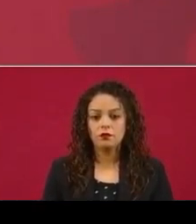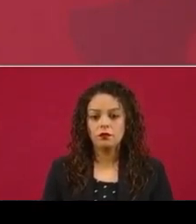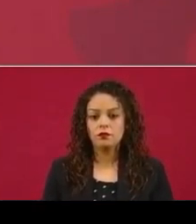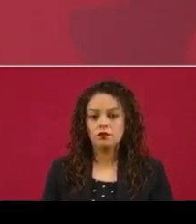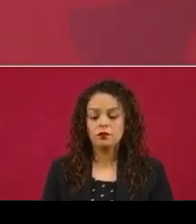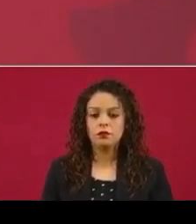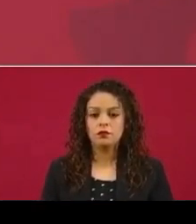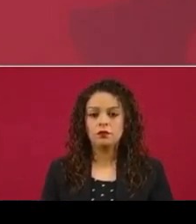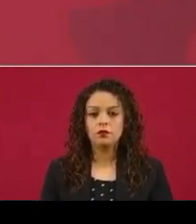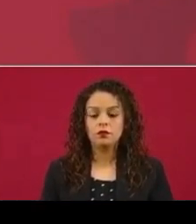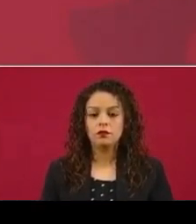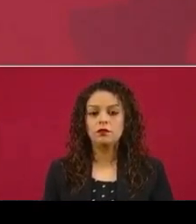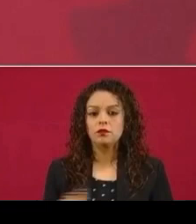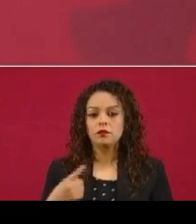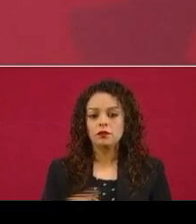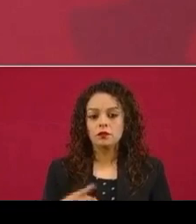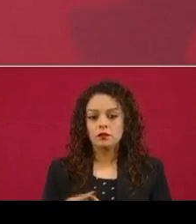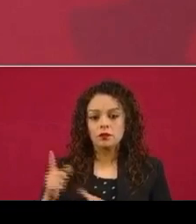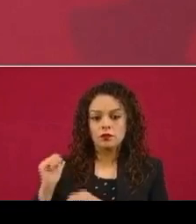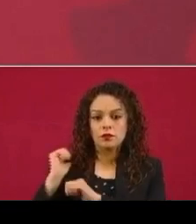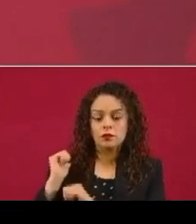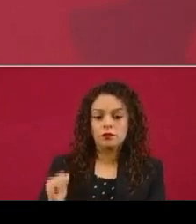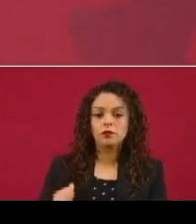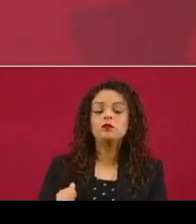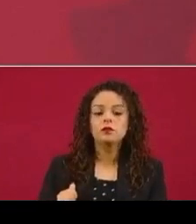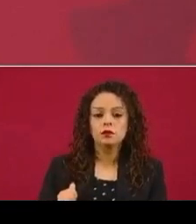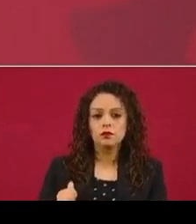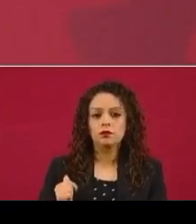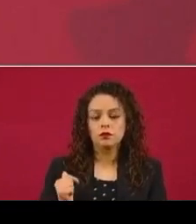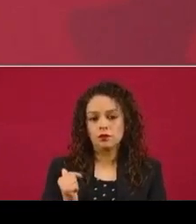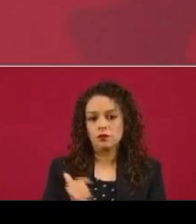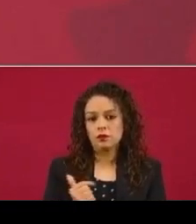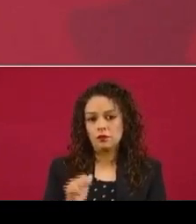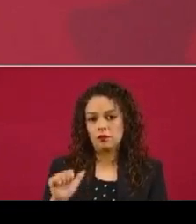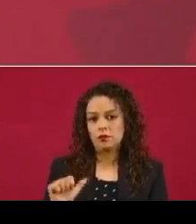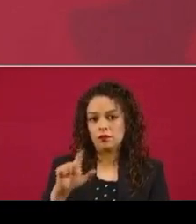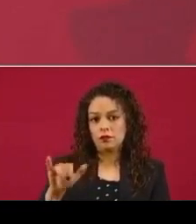que está a cargo del licenciado